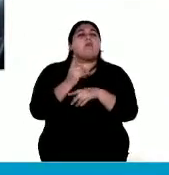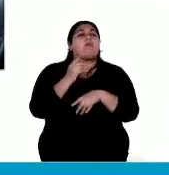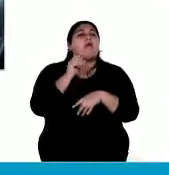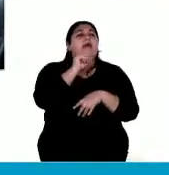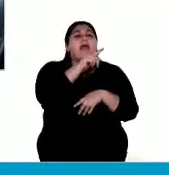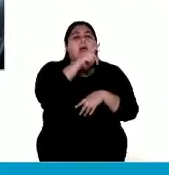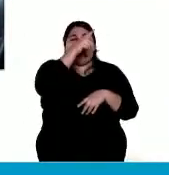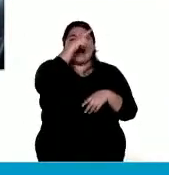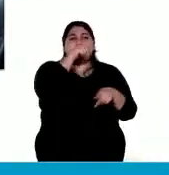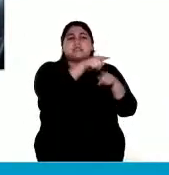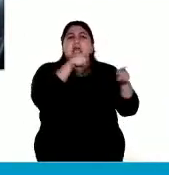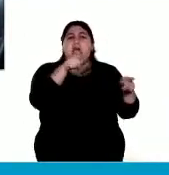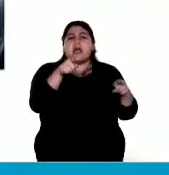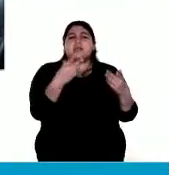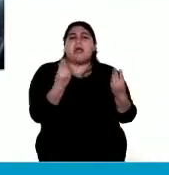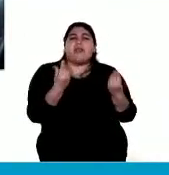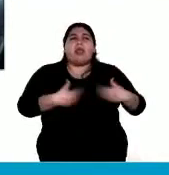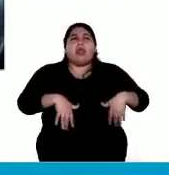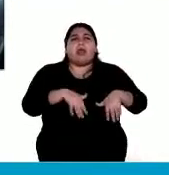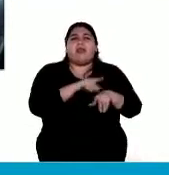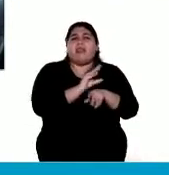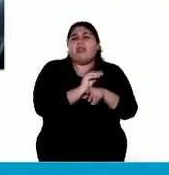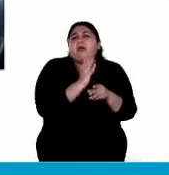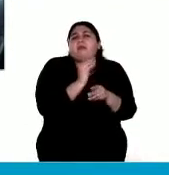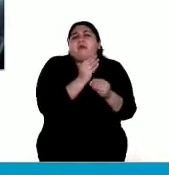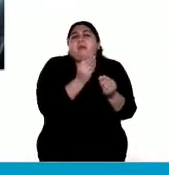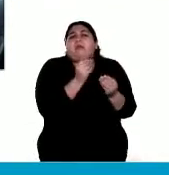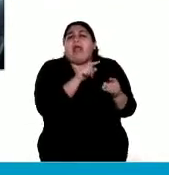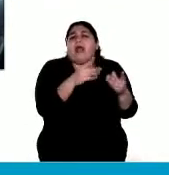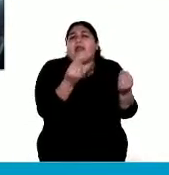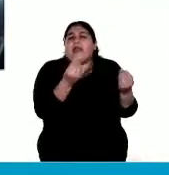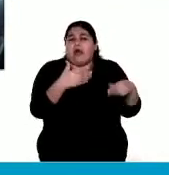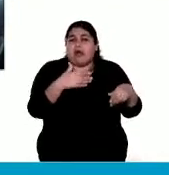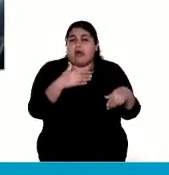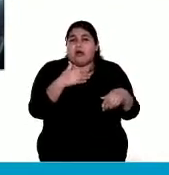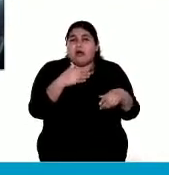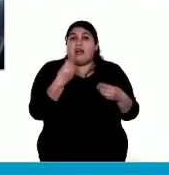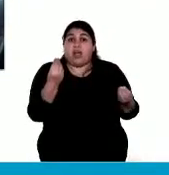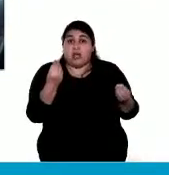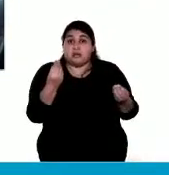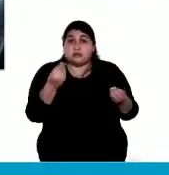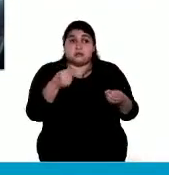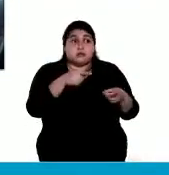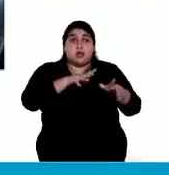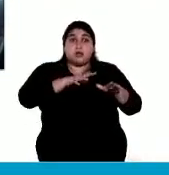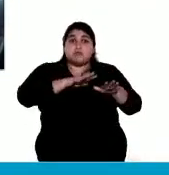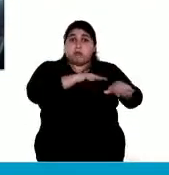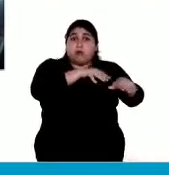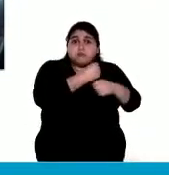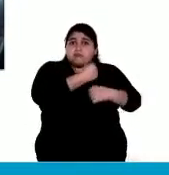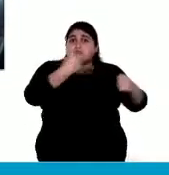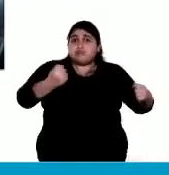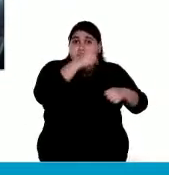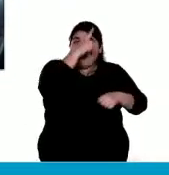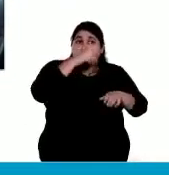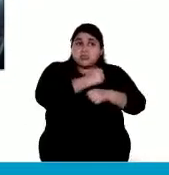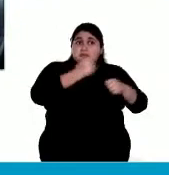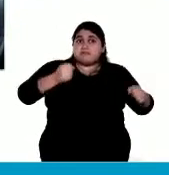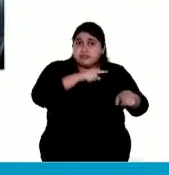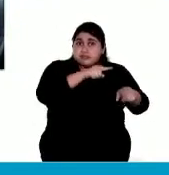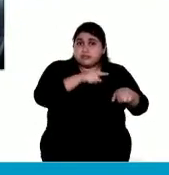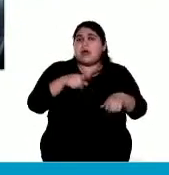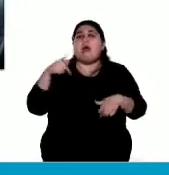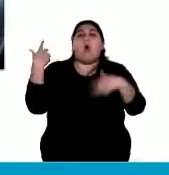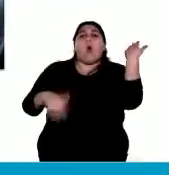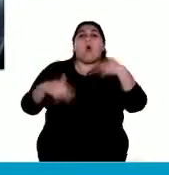tibios y ante el primer conflicto sale corriendo a esconderse debajo de los pantalones del gobernador. ¿Alguien lo vio?